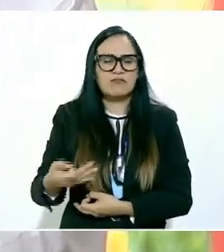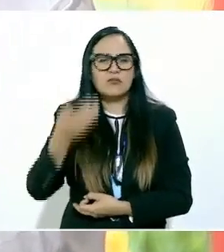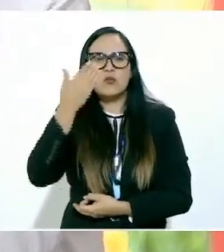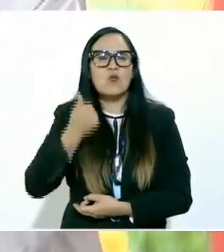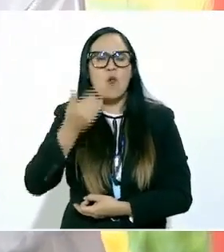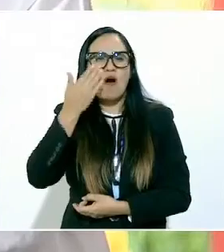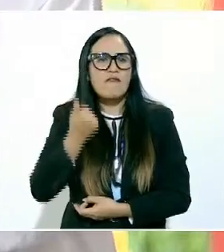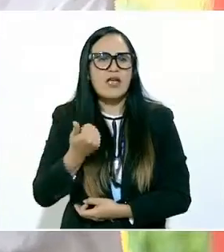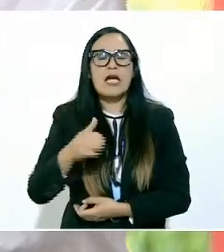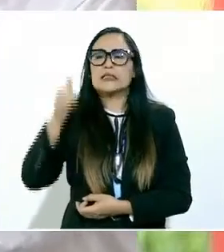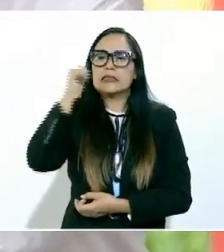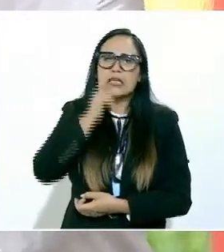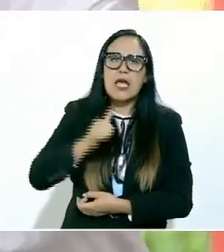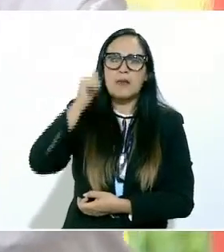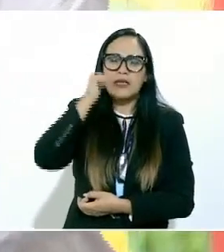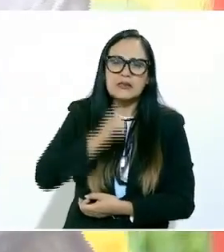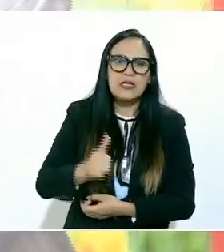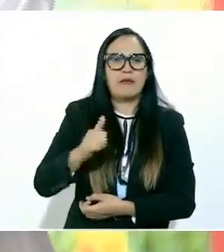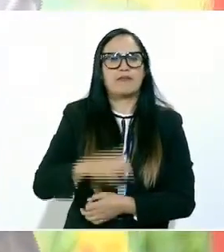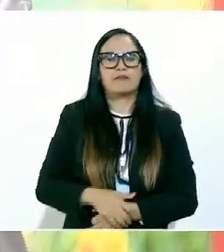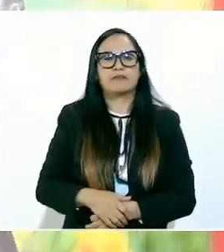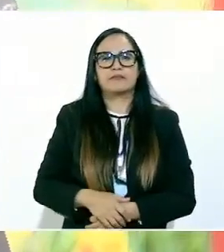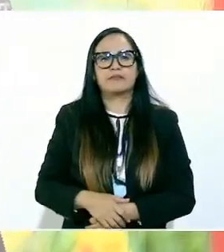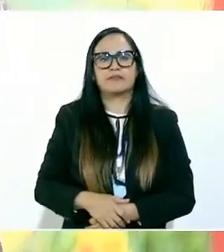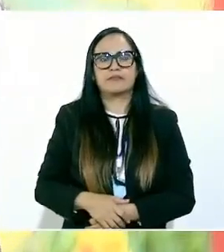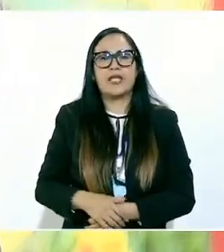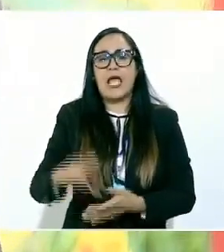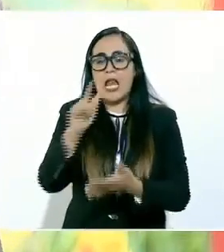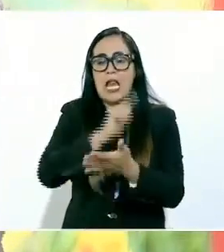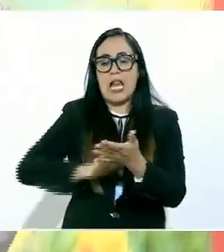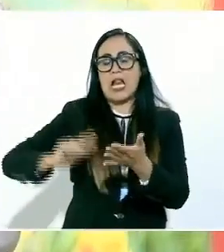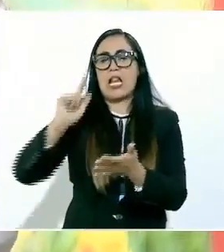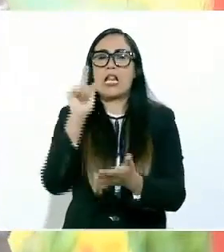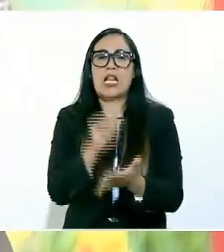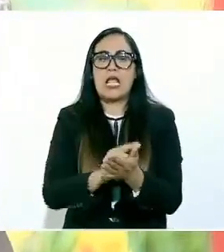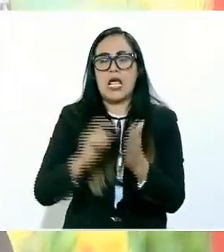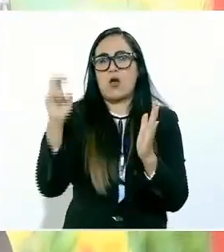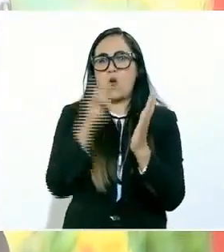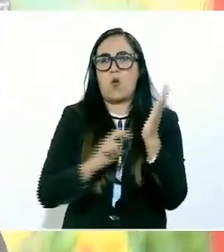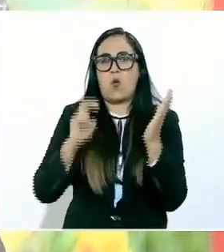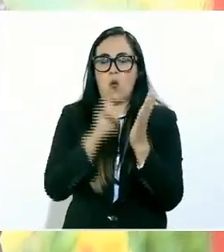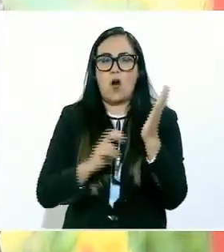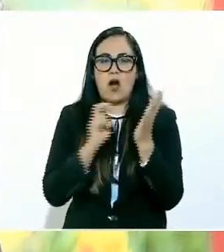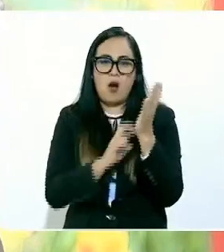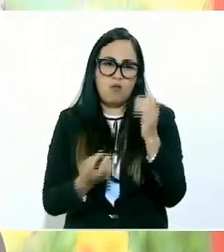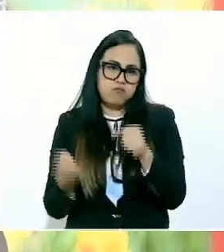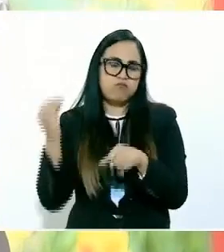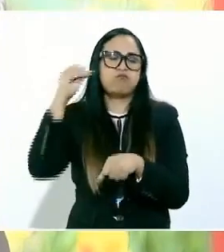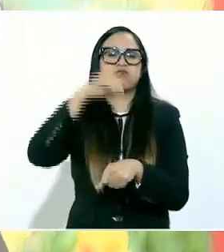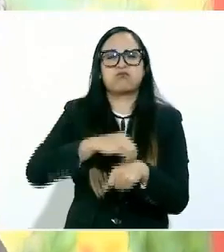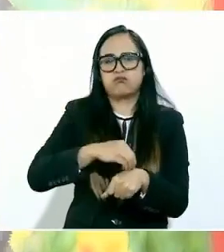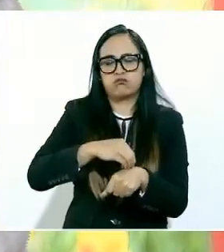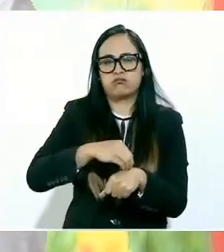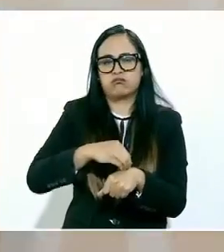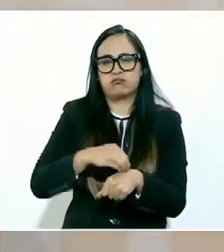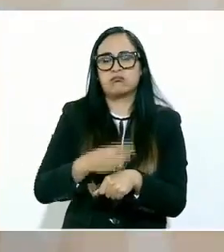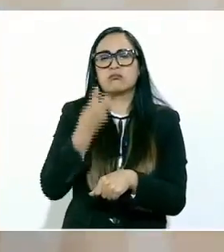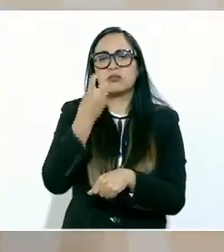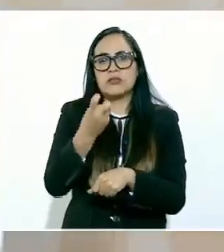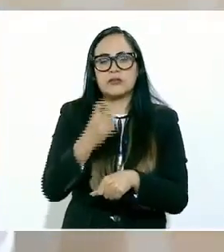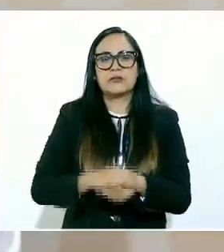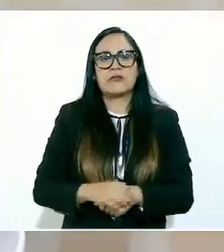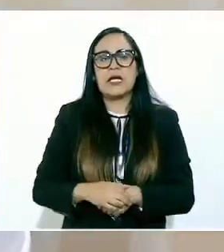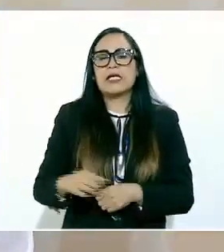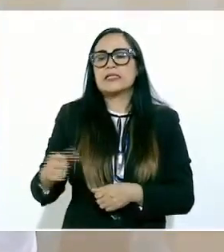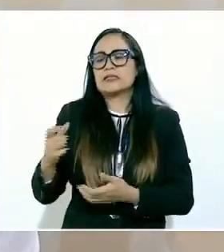Siempre era la aplicación de las llamadas reformas estructurales que se imponían desde los